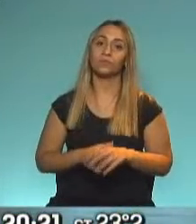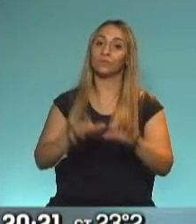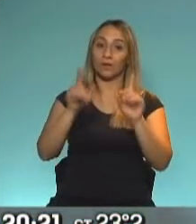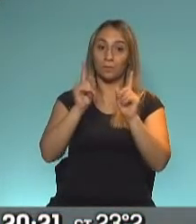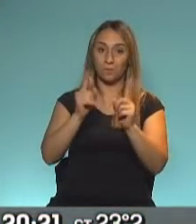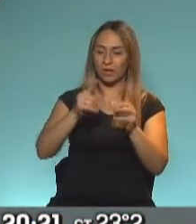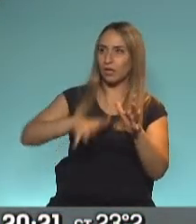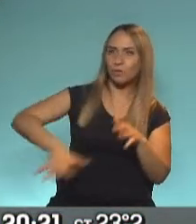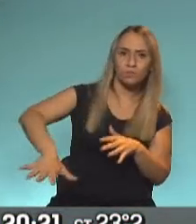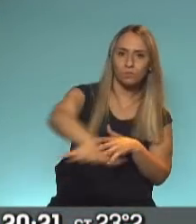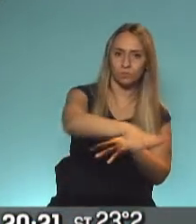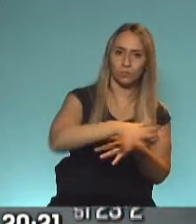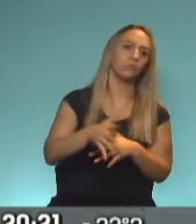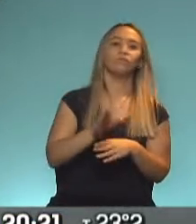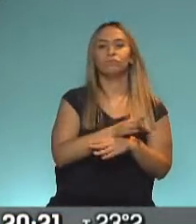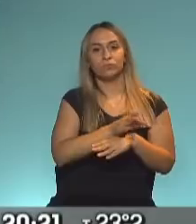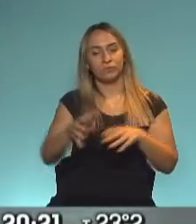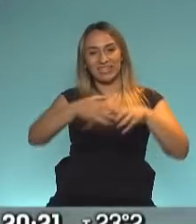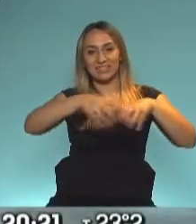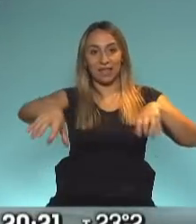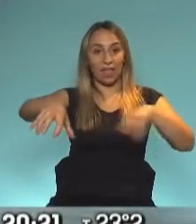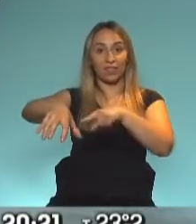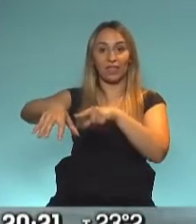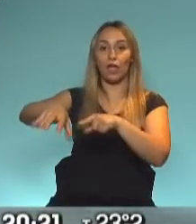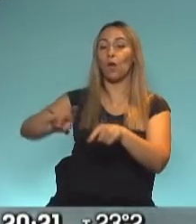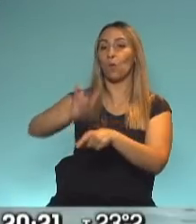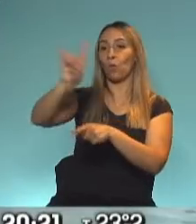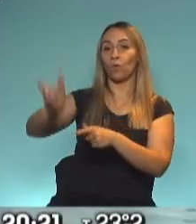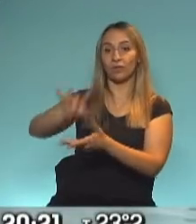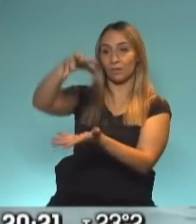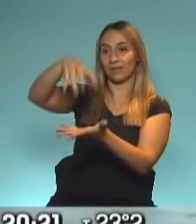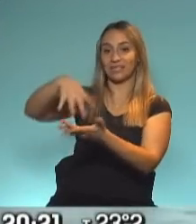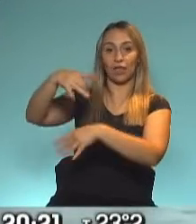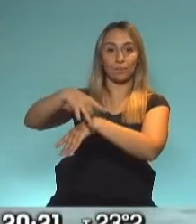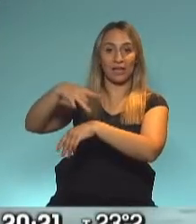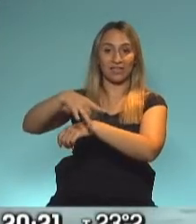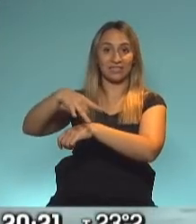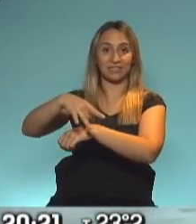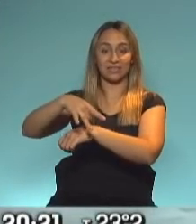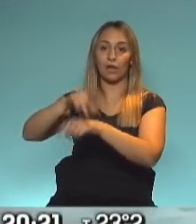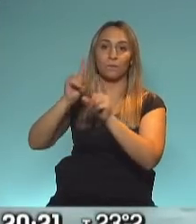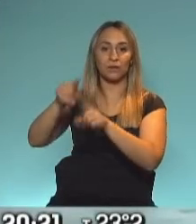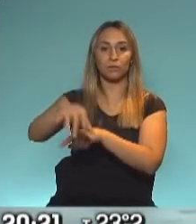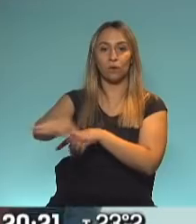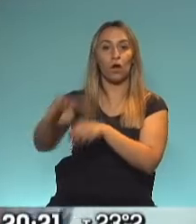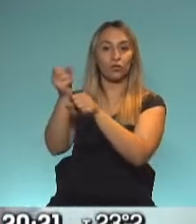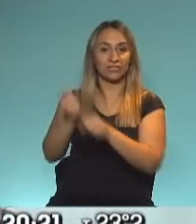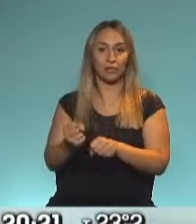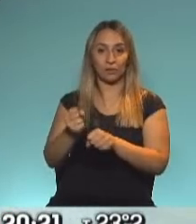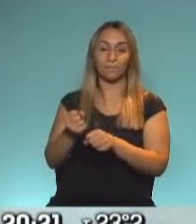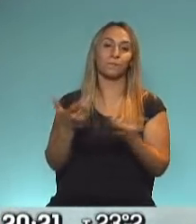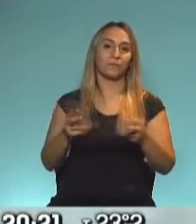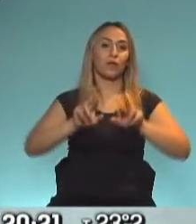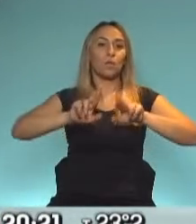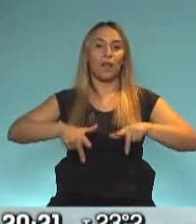el mismo predio hacia la sede de la Universidad de Medicina, allí también en José C. Paz. Recordemos que este plan de